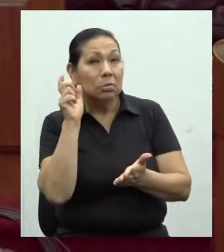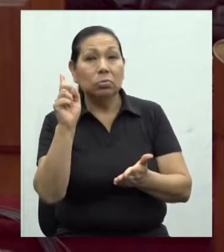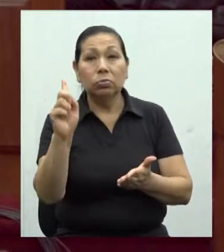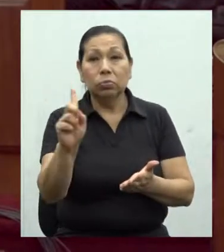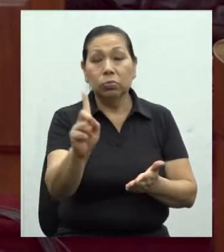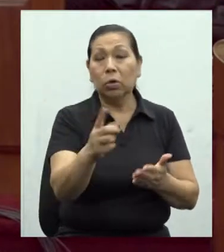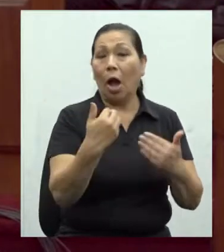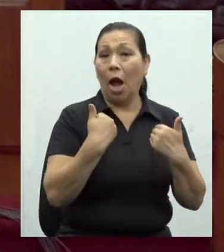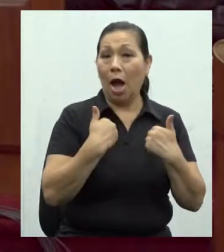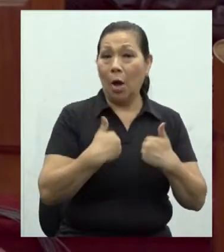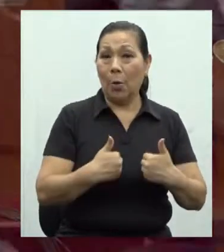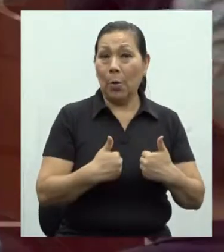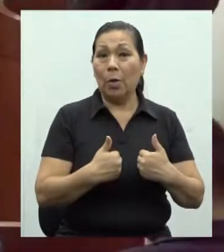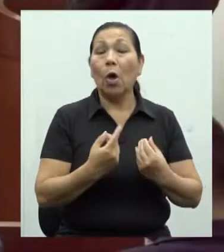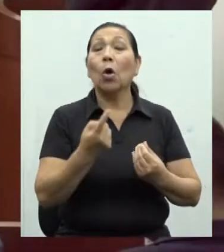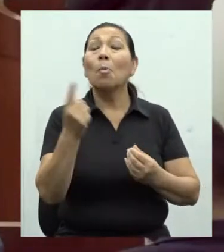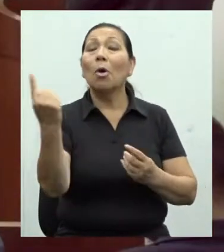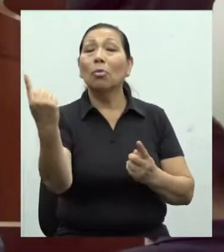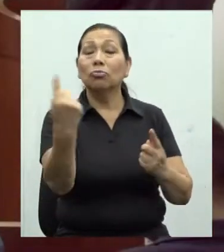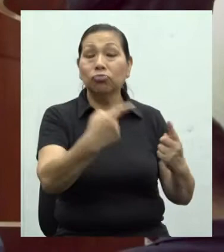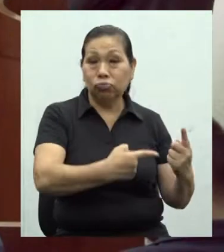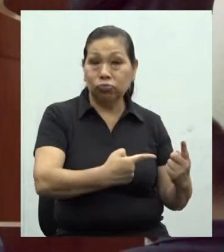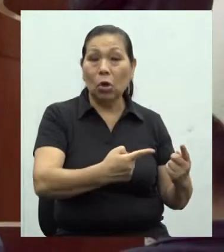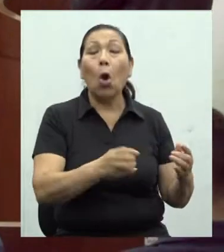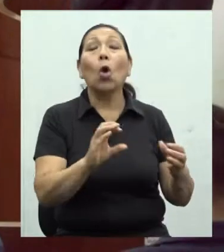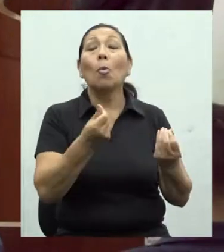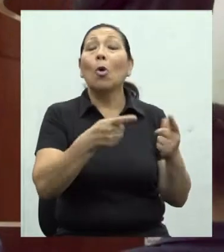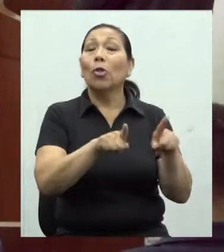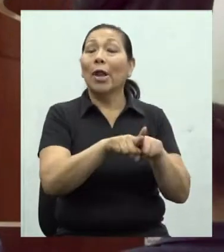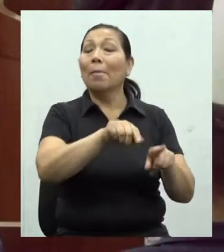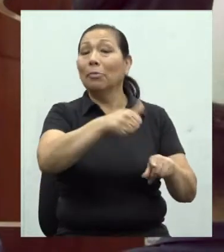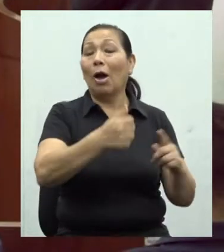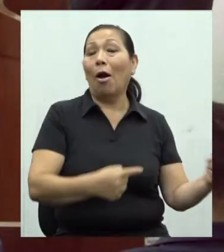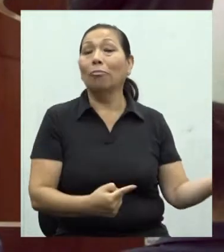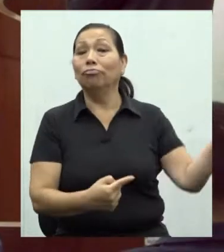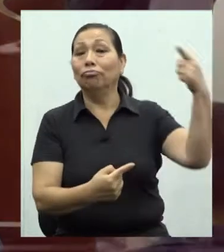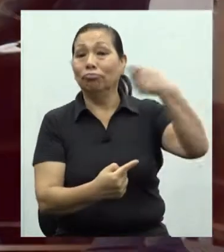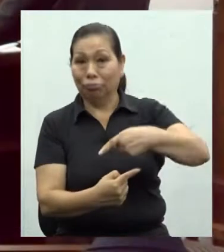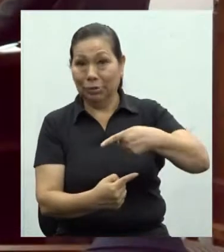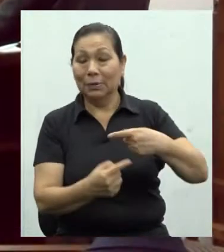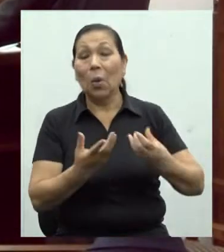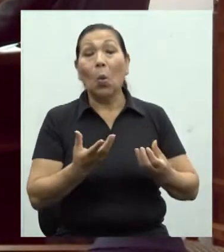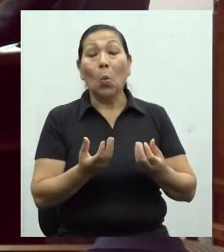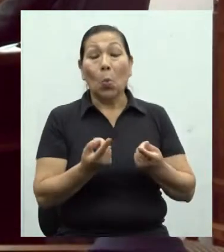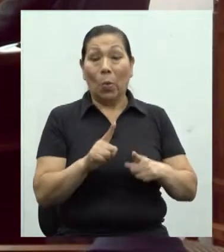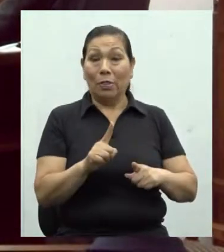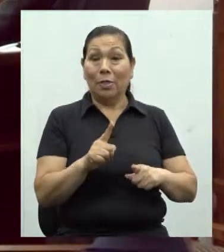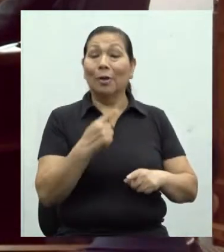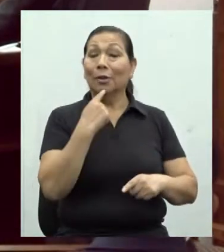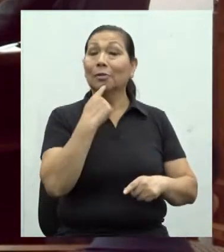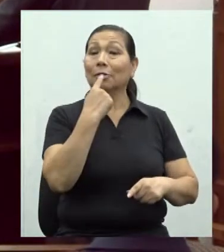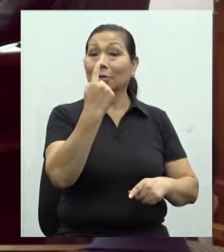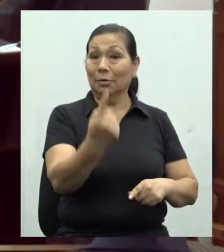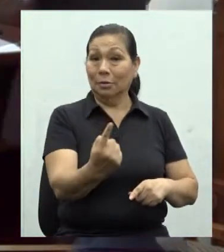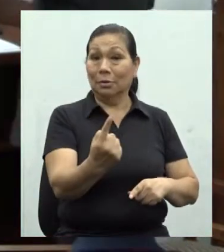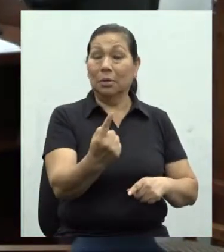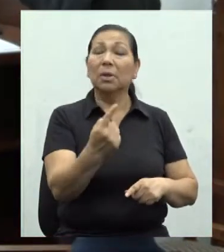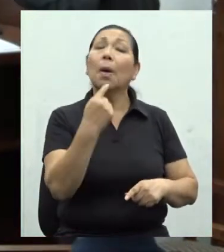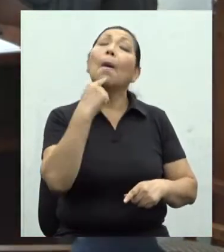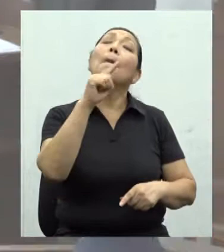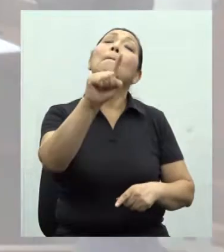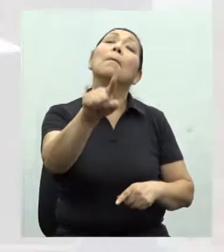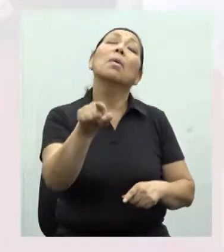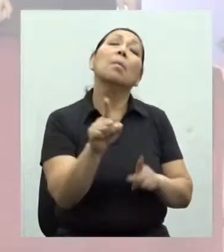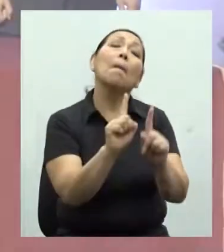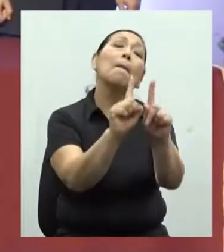los abogados, tanto de los demandantes como de los demandados. Cuando fue necesario, los magistrados formularon